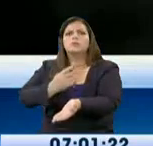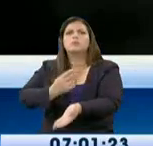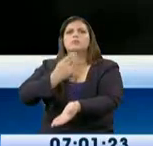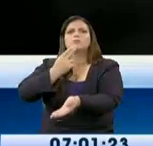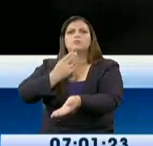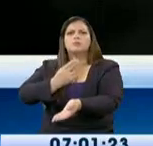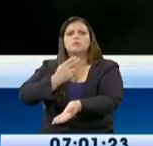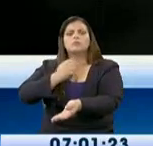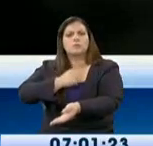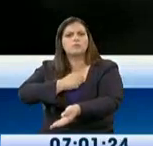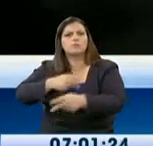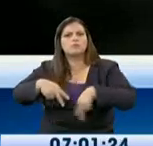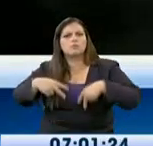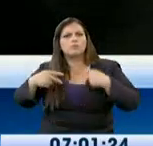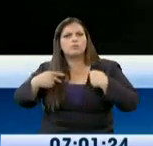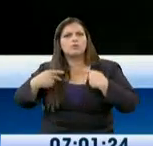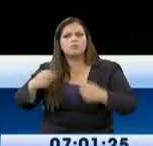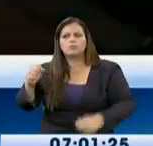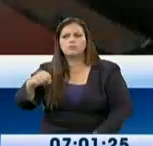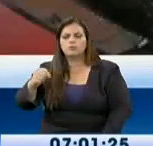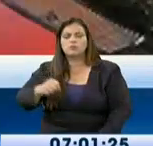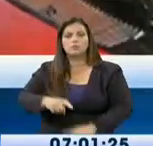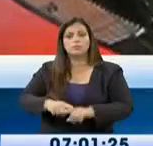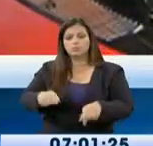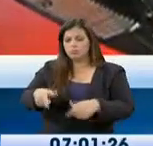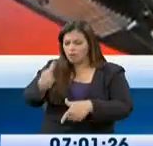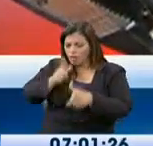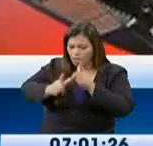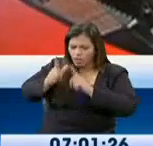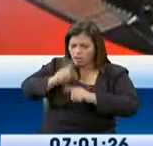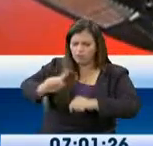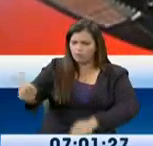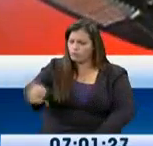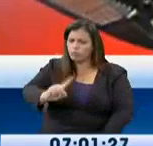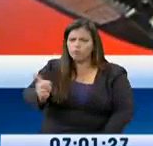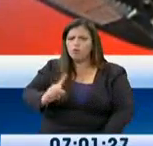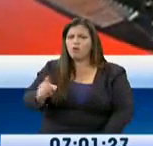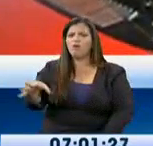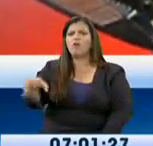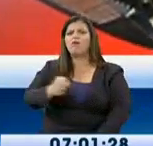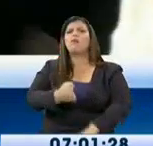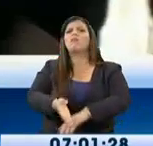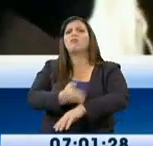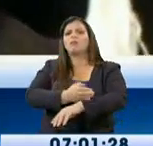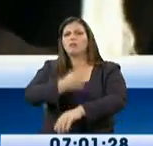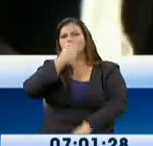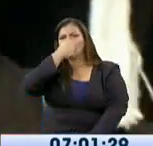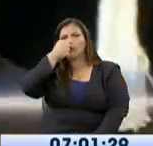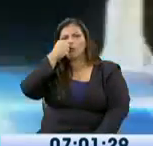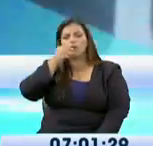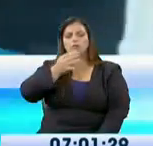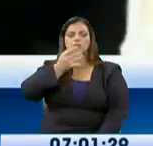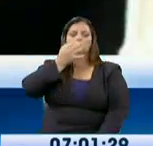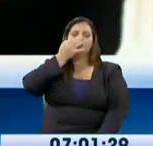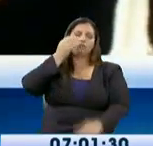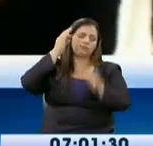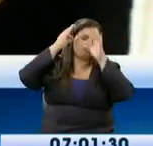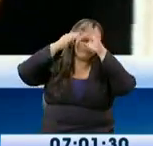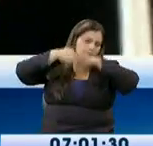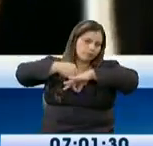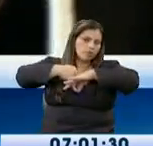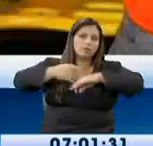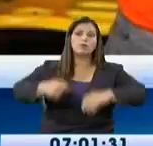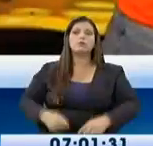porque estaba bien, ¿no? Hasta el lugar llegaron familiares del perjudicado para acompañar al sujeto a una casa de salud. Según